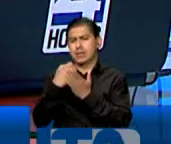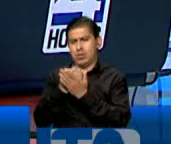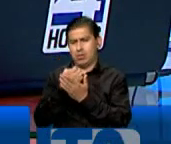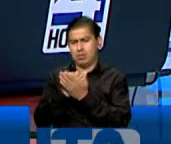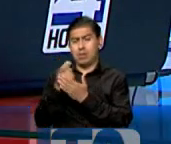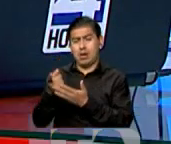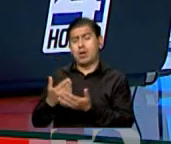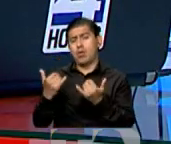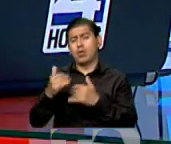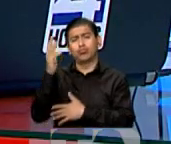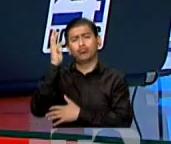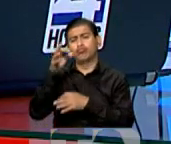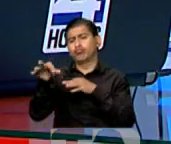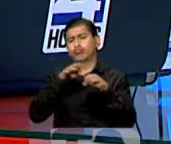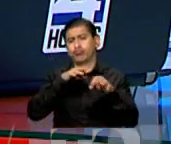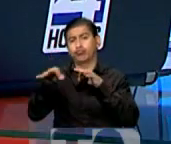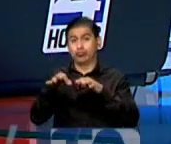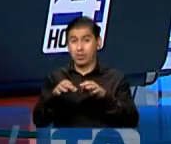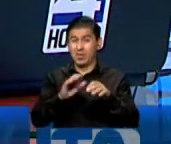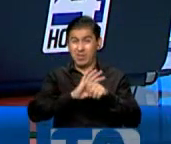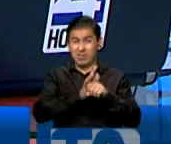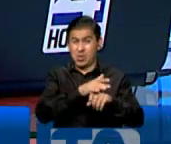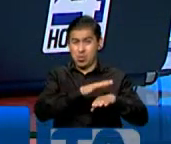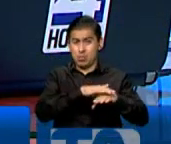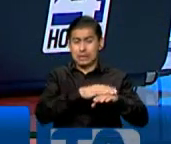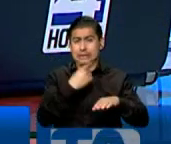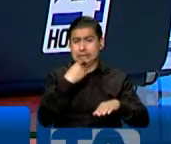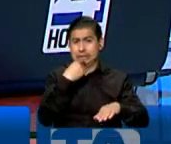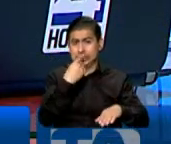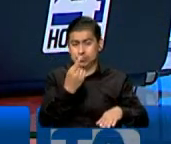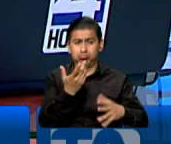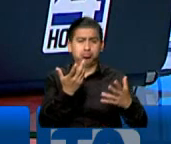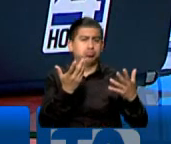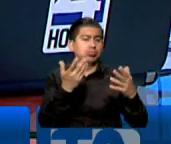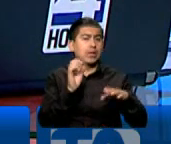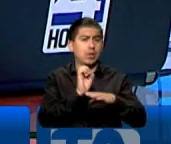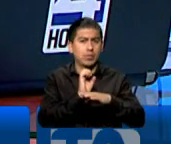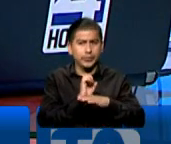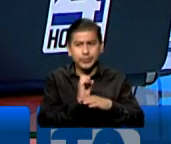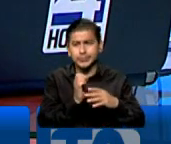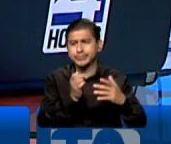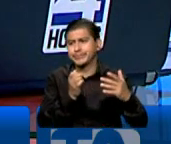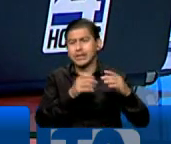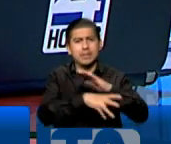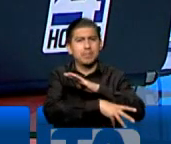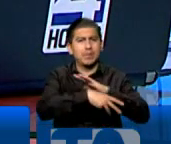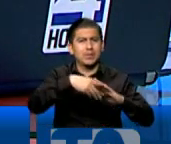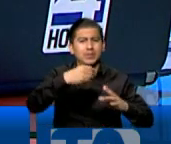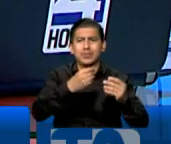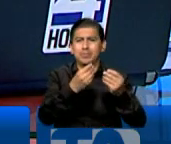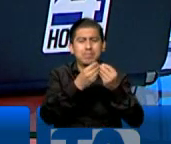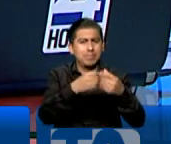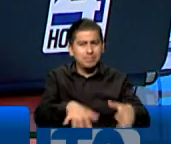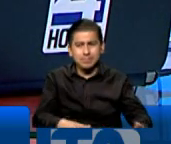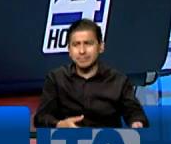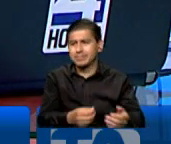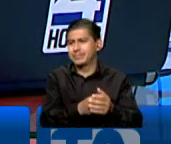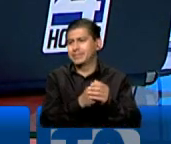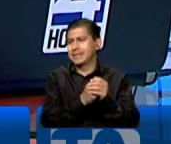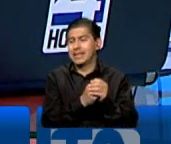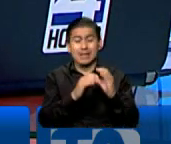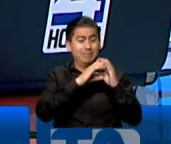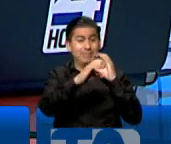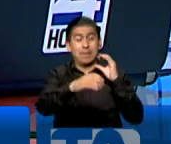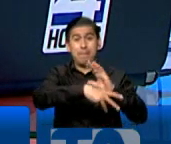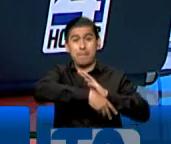y Finanzas, la crisis generada por la pandemia, la caída del precio del petróleo, la rotura del oleoducto, la caída de la